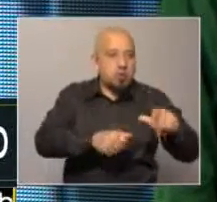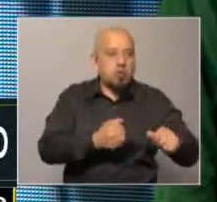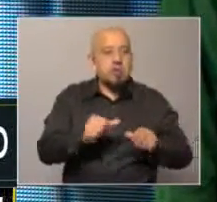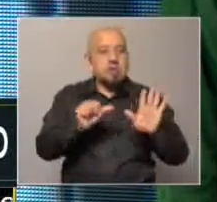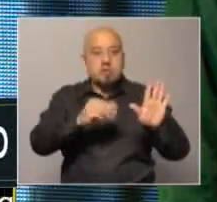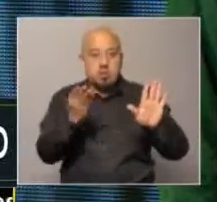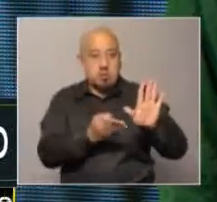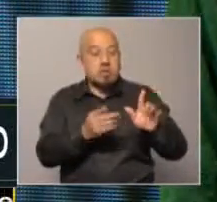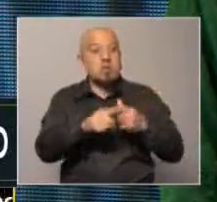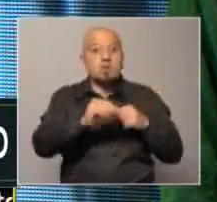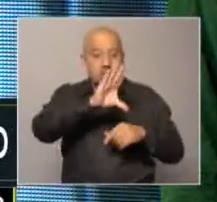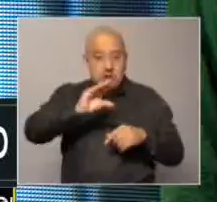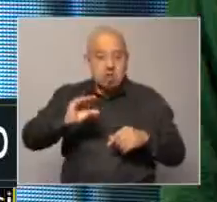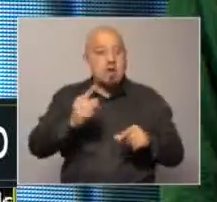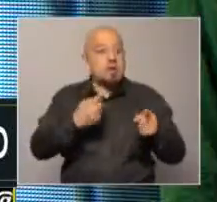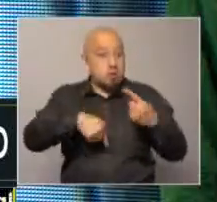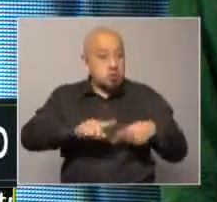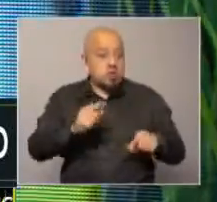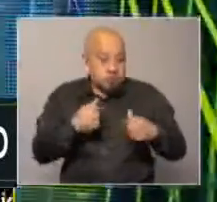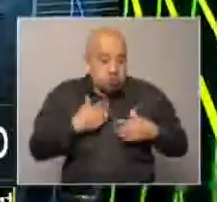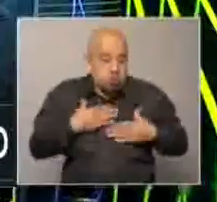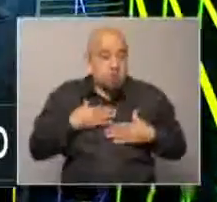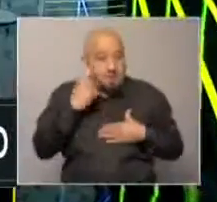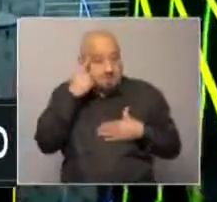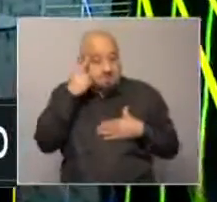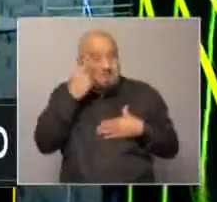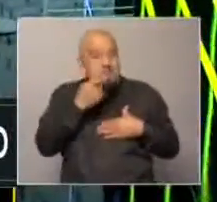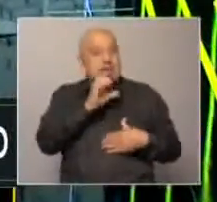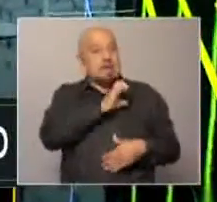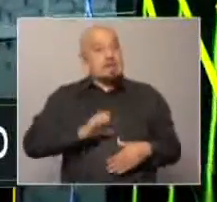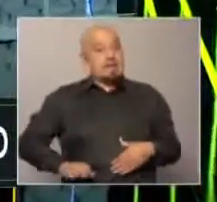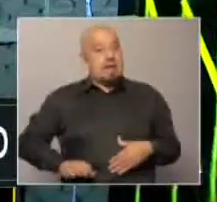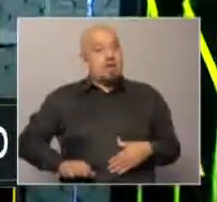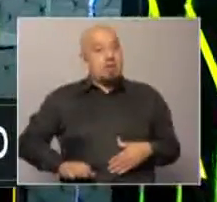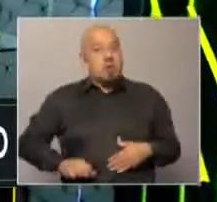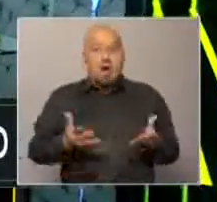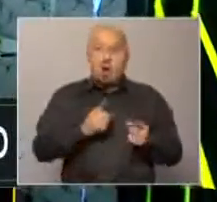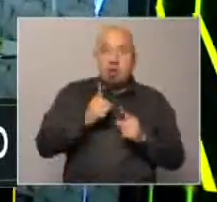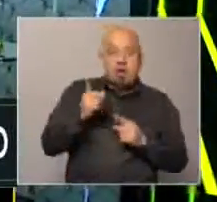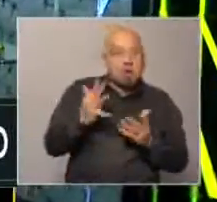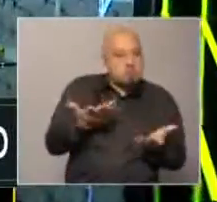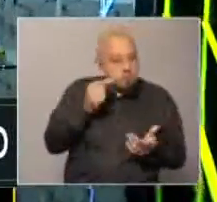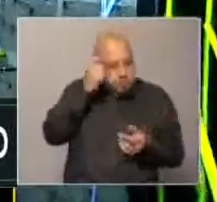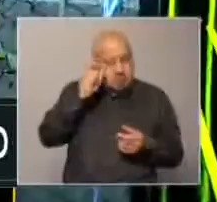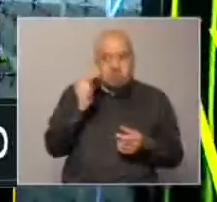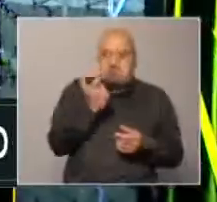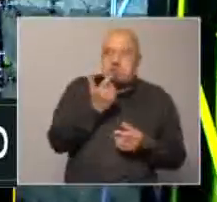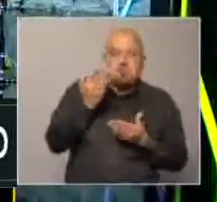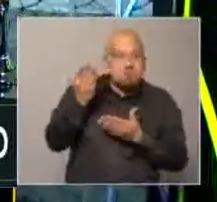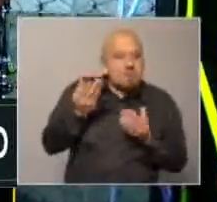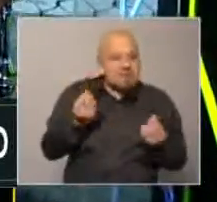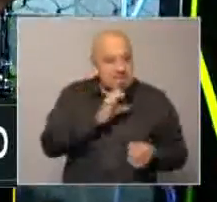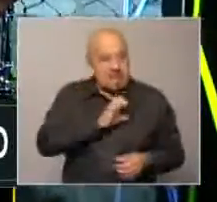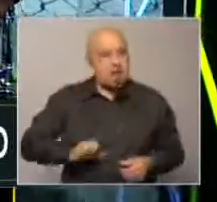por adolescentes. Entonces, en ese sentido, nosotros vemos cómo el Estado ahora está como un poco retraído, tanto por la pandemia como